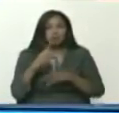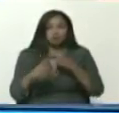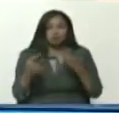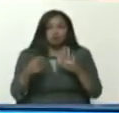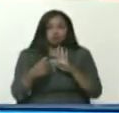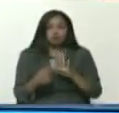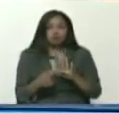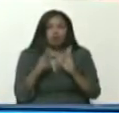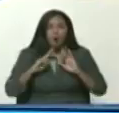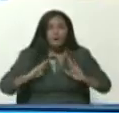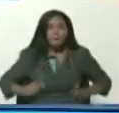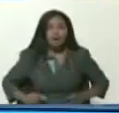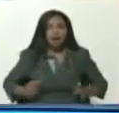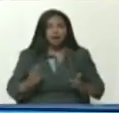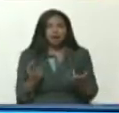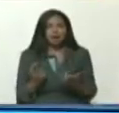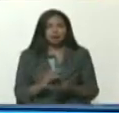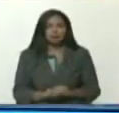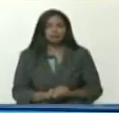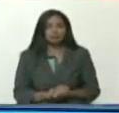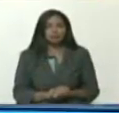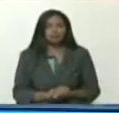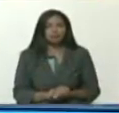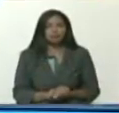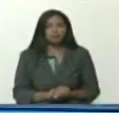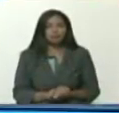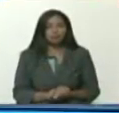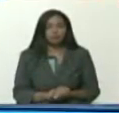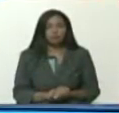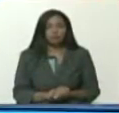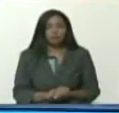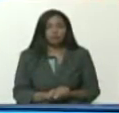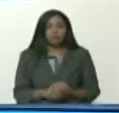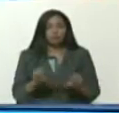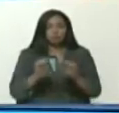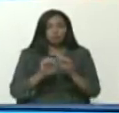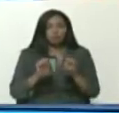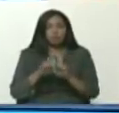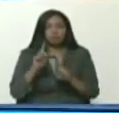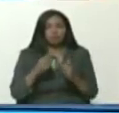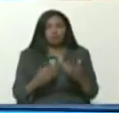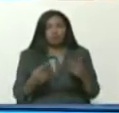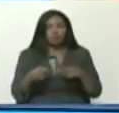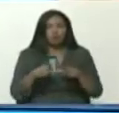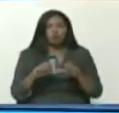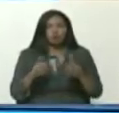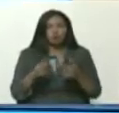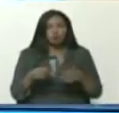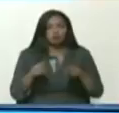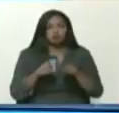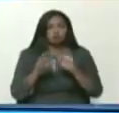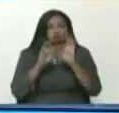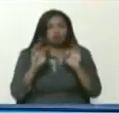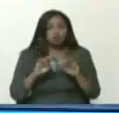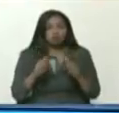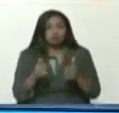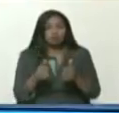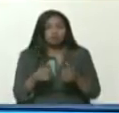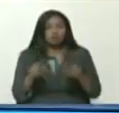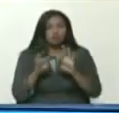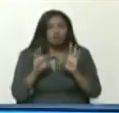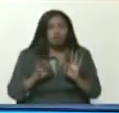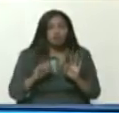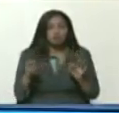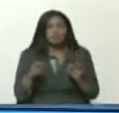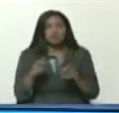protagónica, humanista. Una educación basada en la iniciativa permanente, como Simón